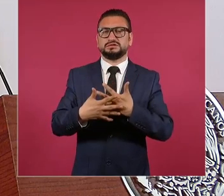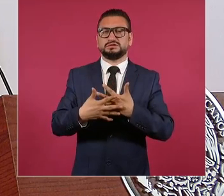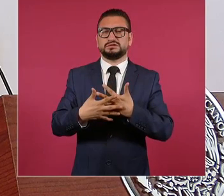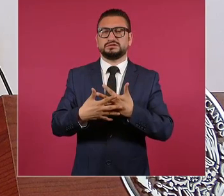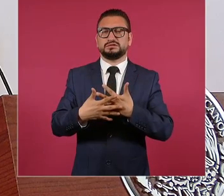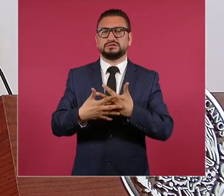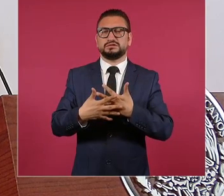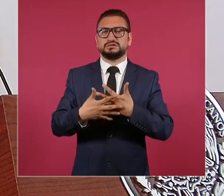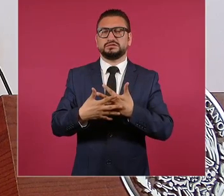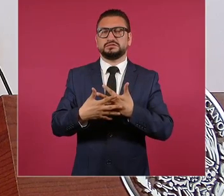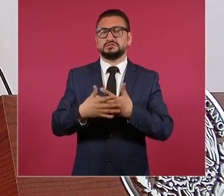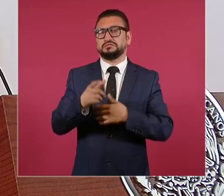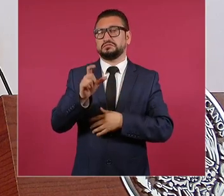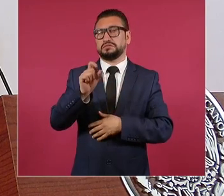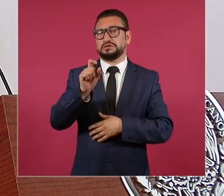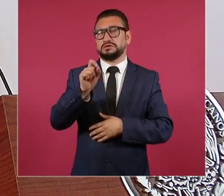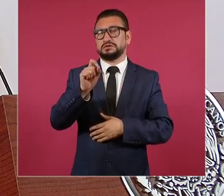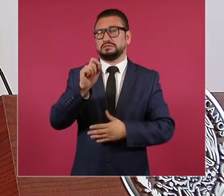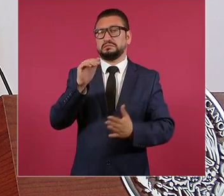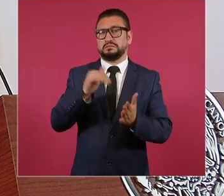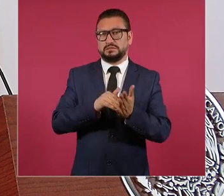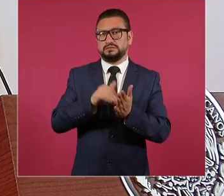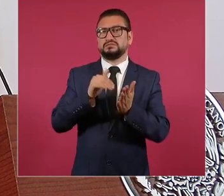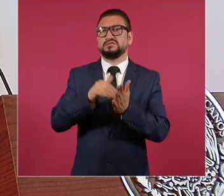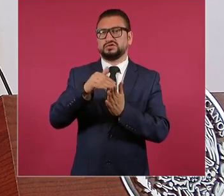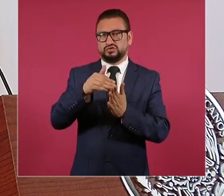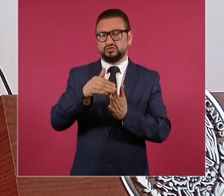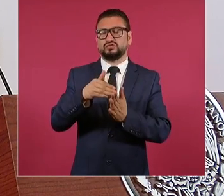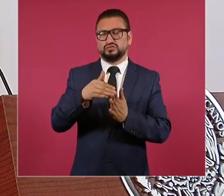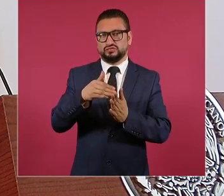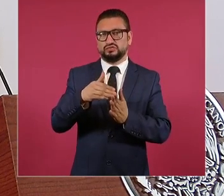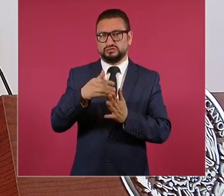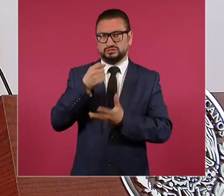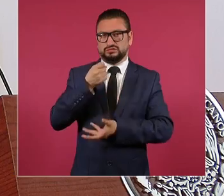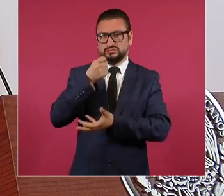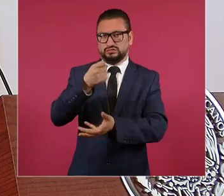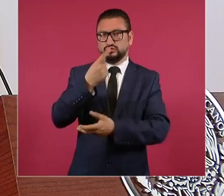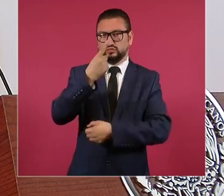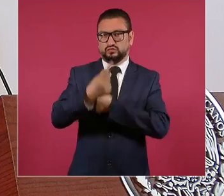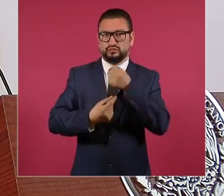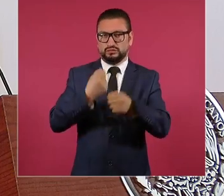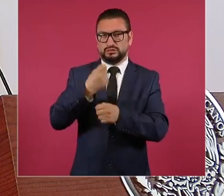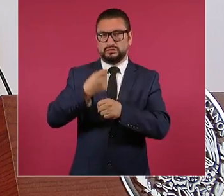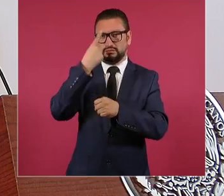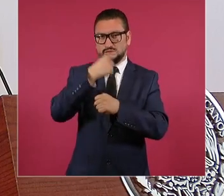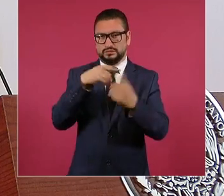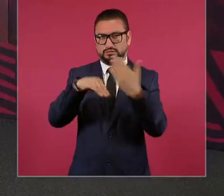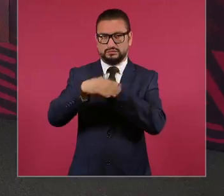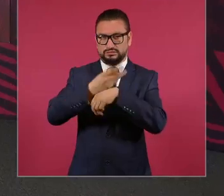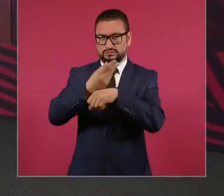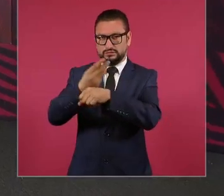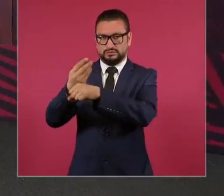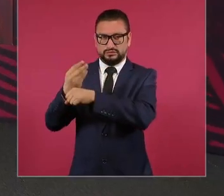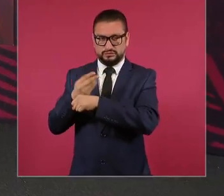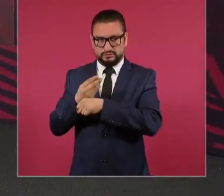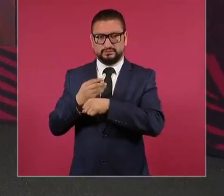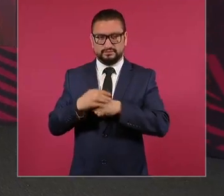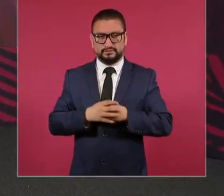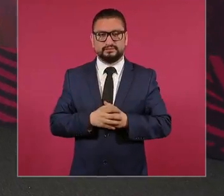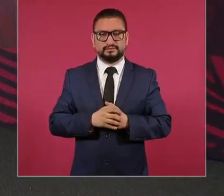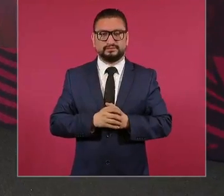20 mil millones al año al mantenimiento de